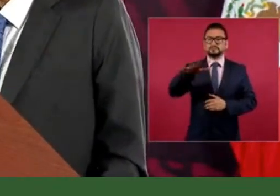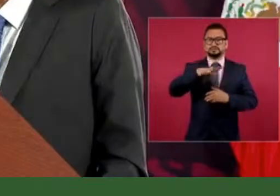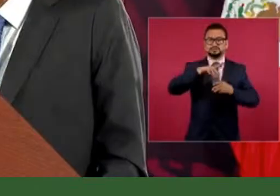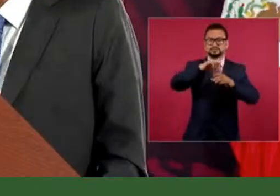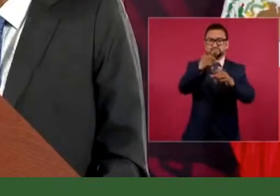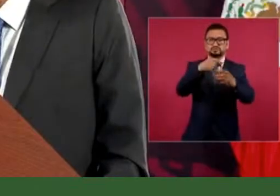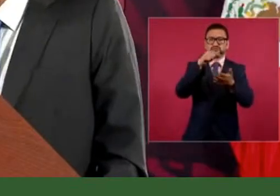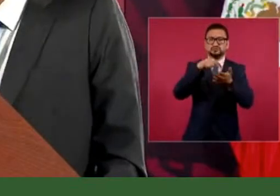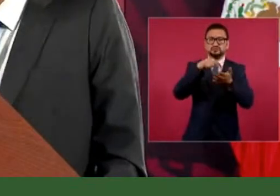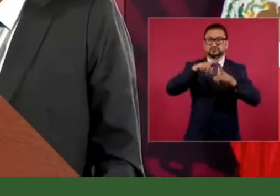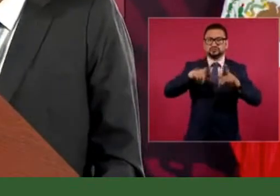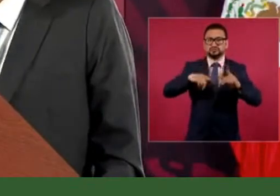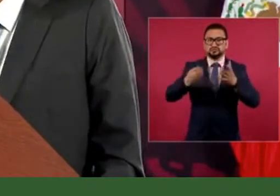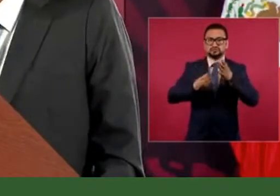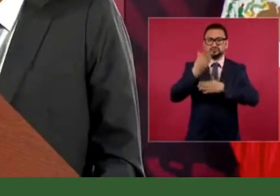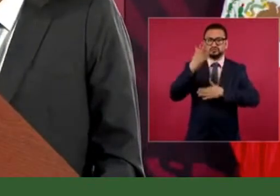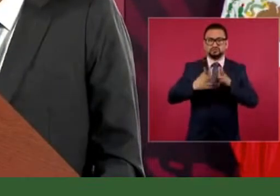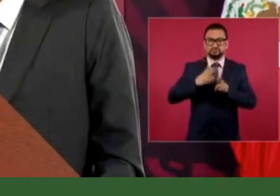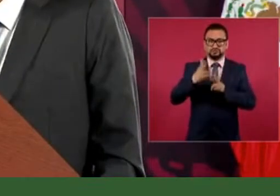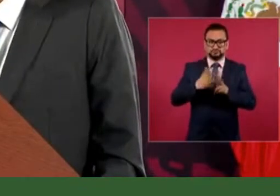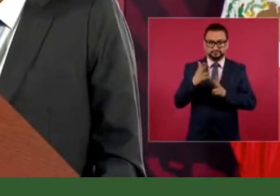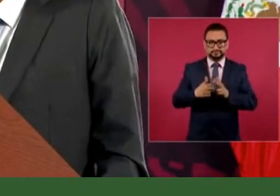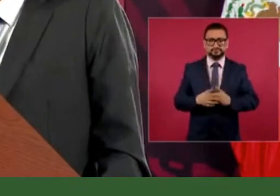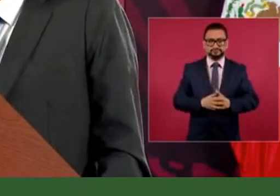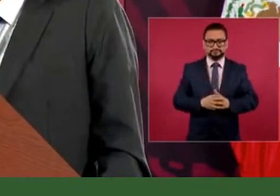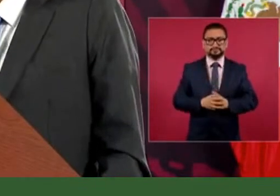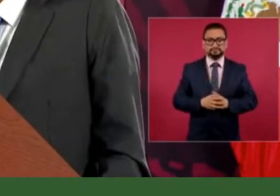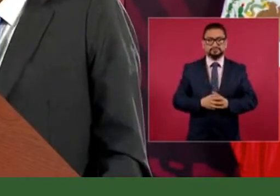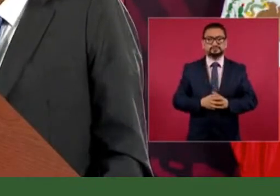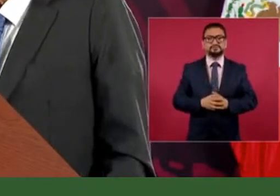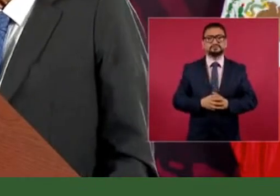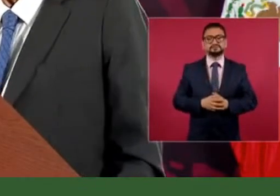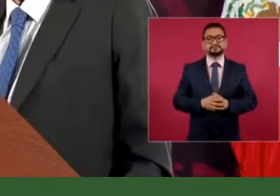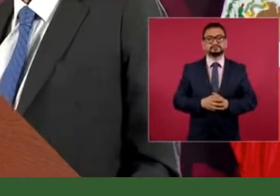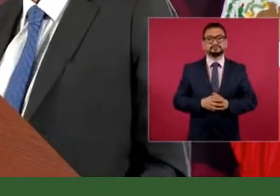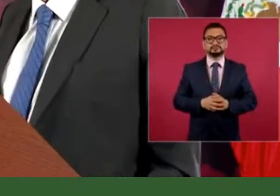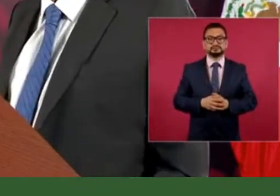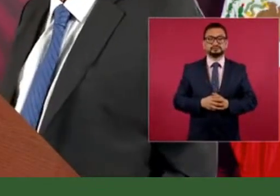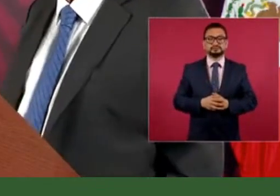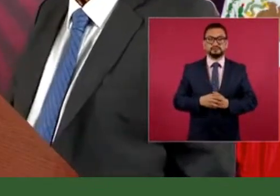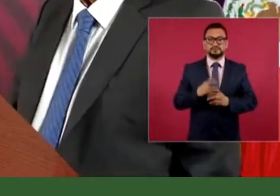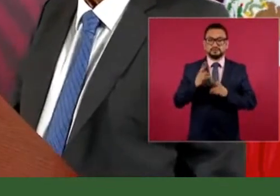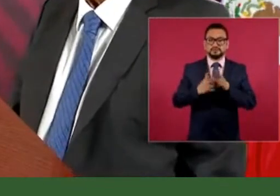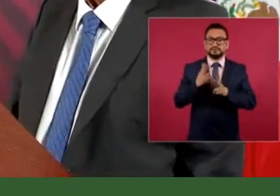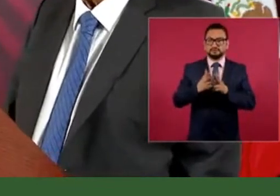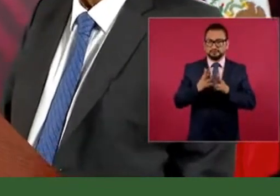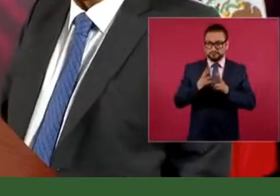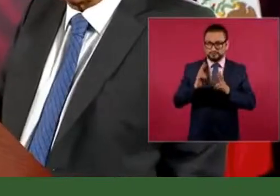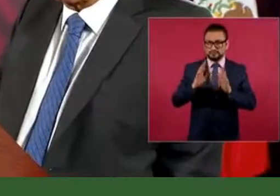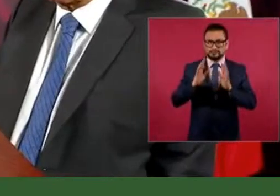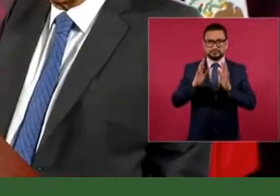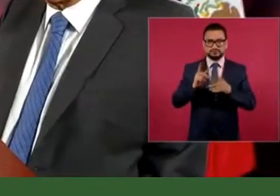un nuevo tren. Es un tren ya que tiene